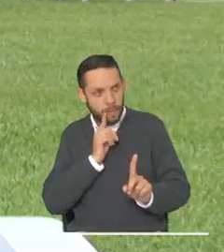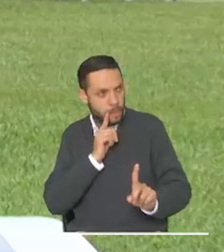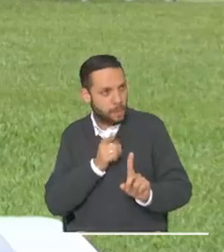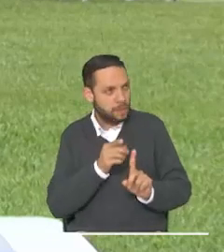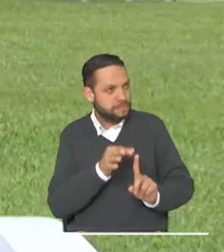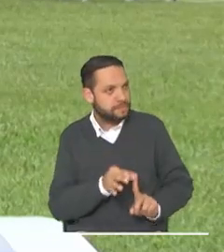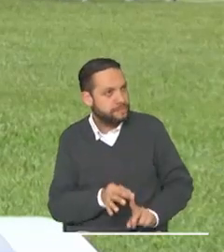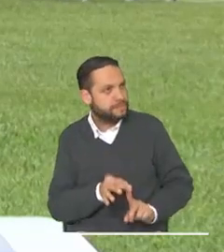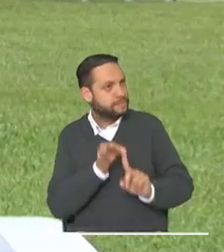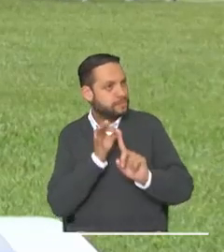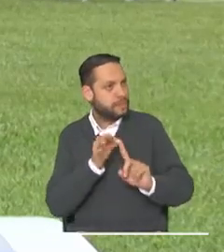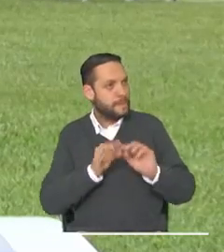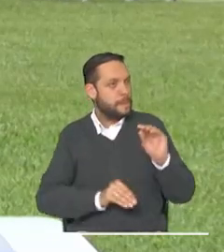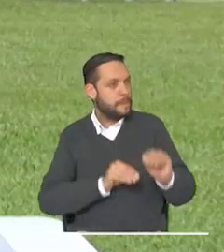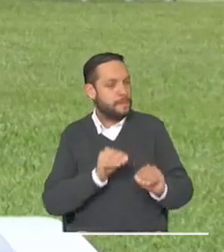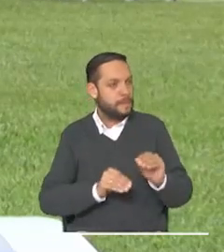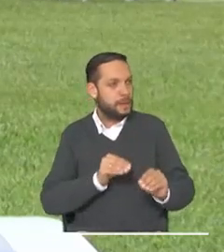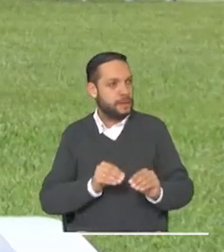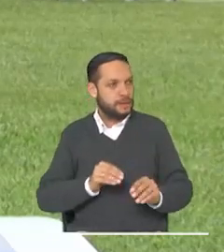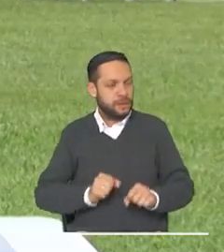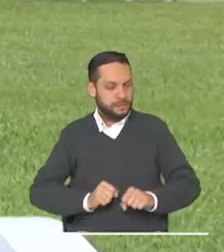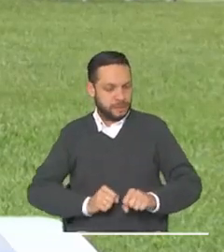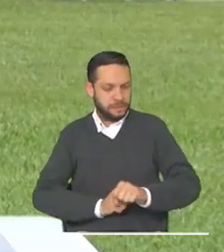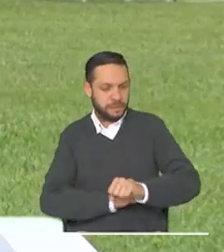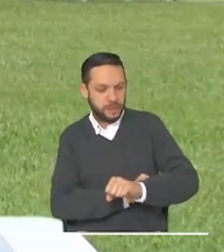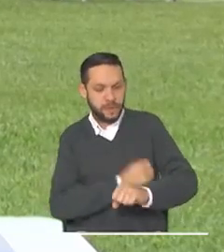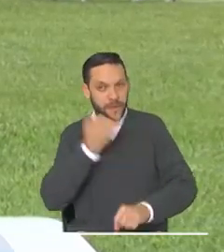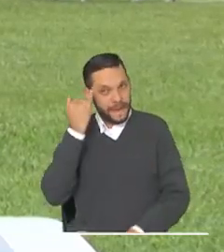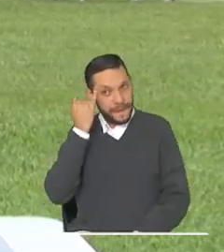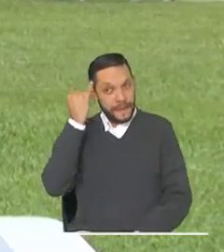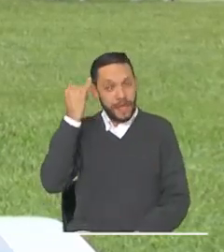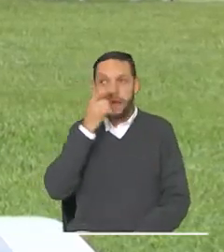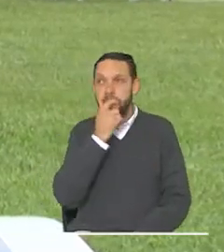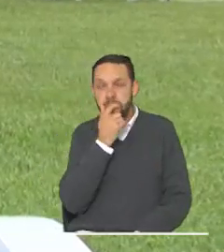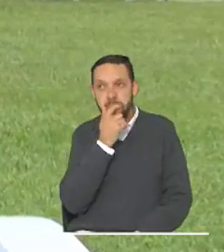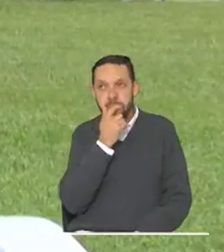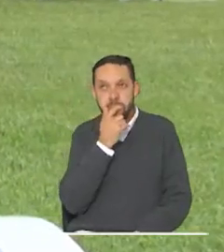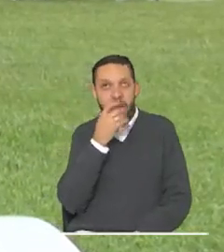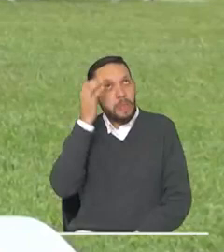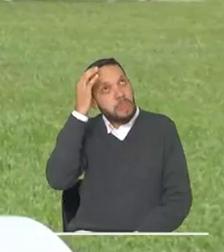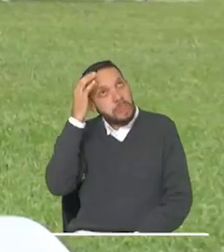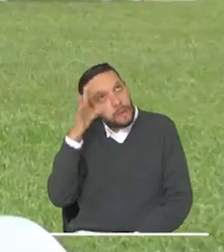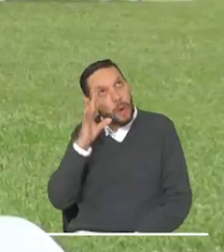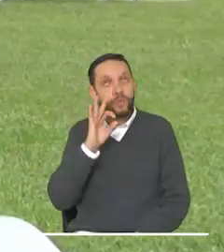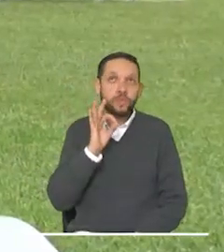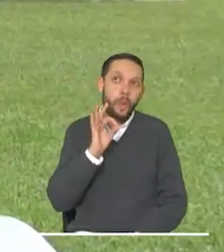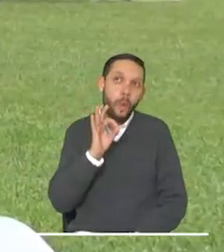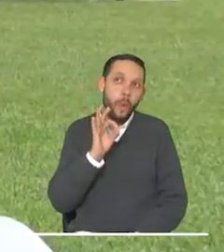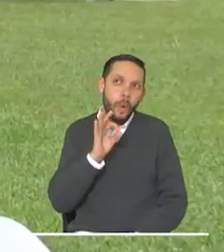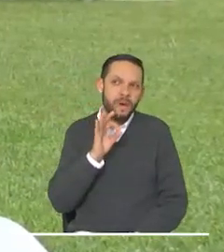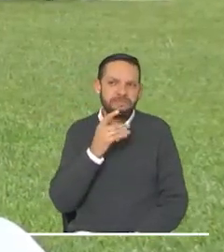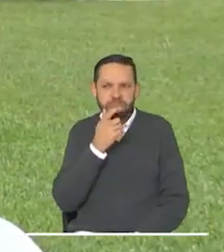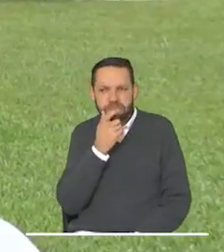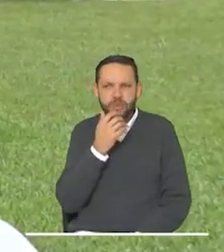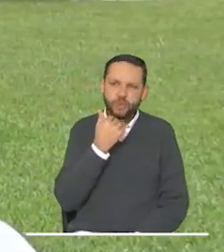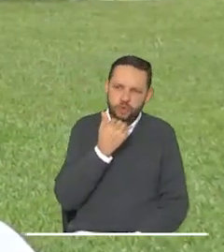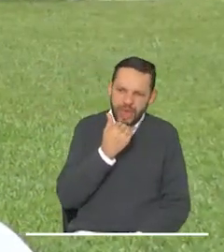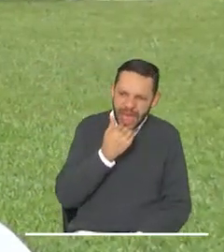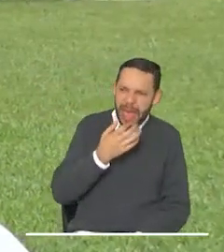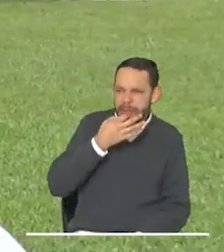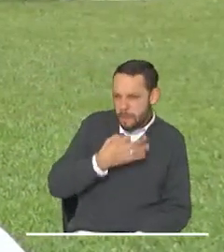tenga realmente un sustento y no estemos por ahí inventando y haciendo o ejecutando técnicas que realmente